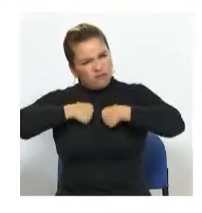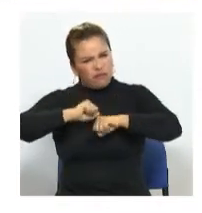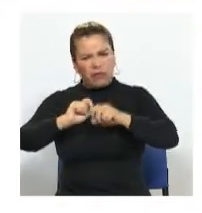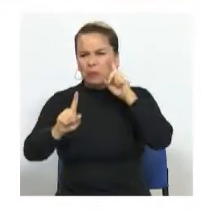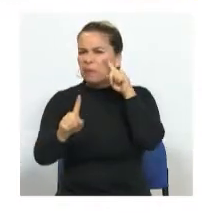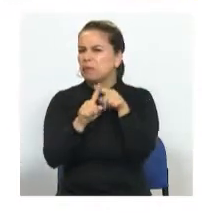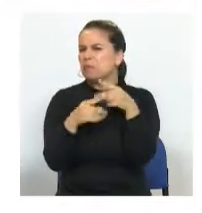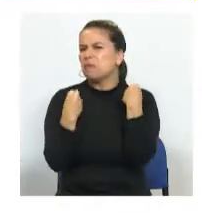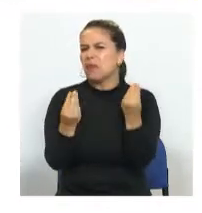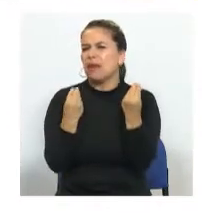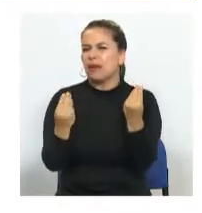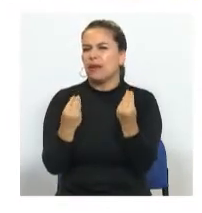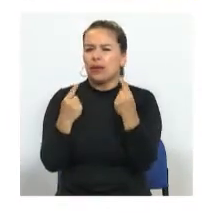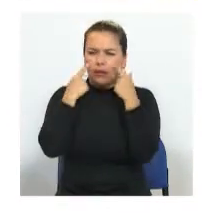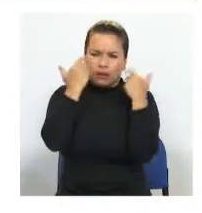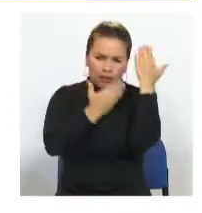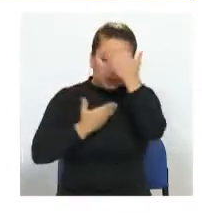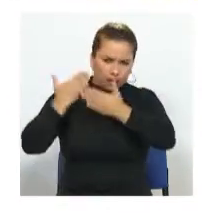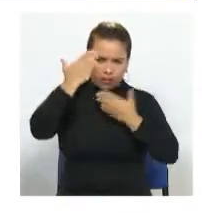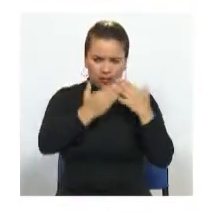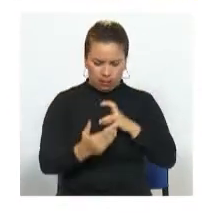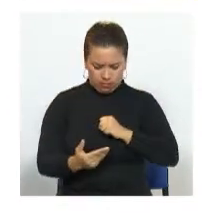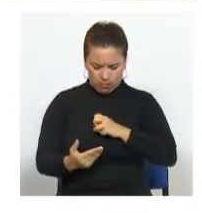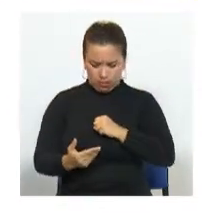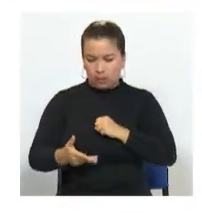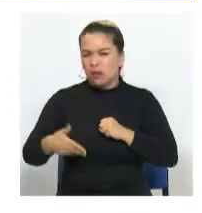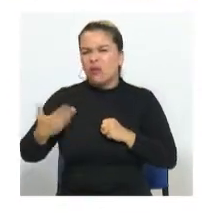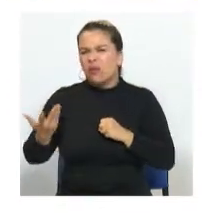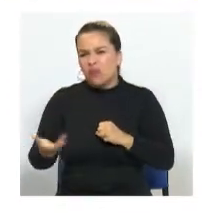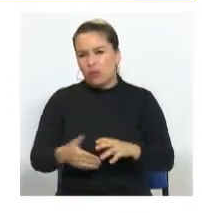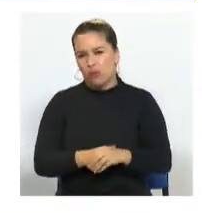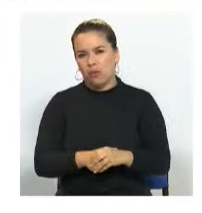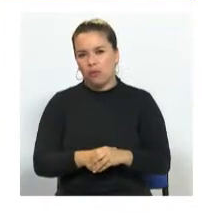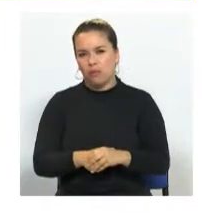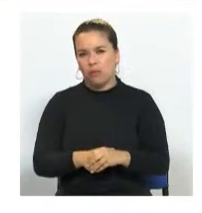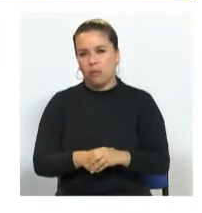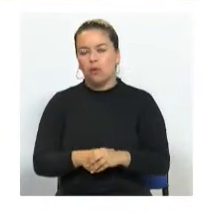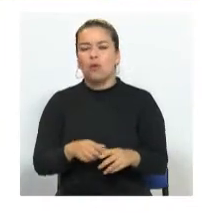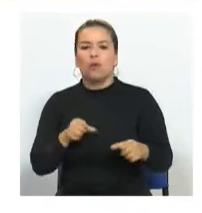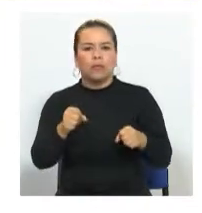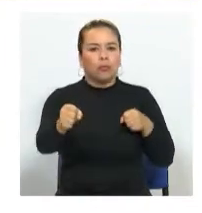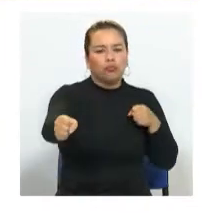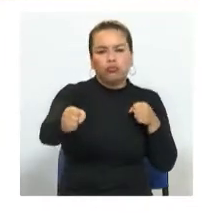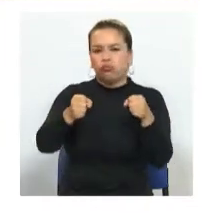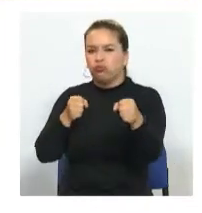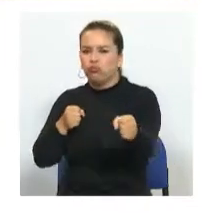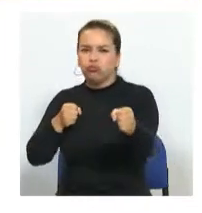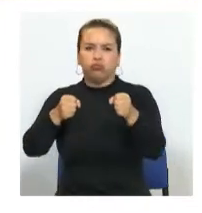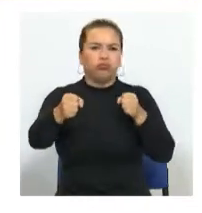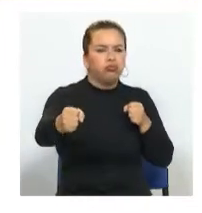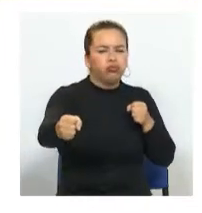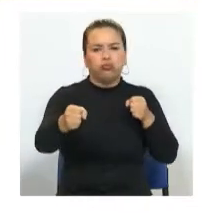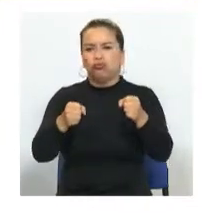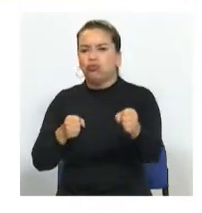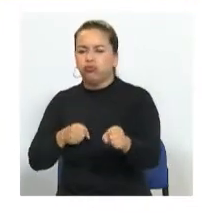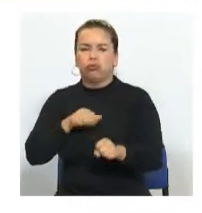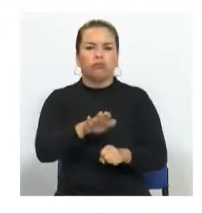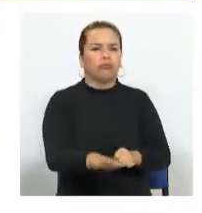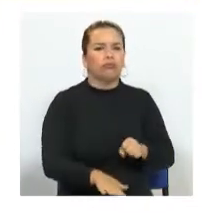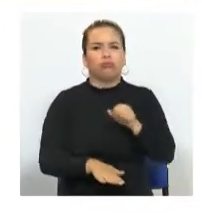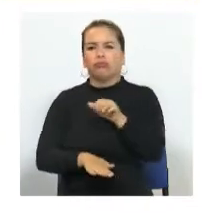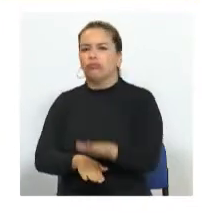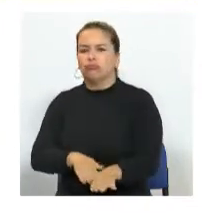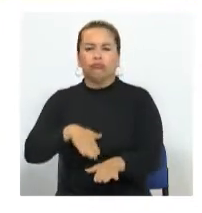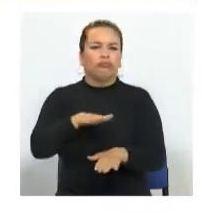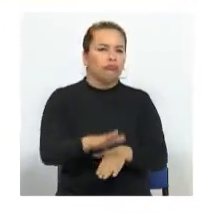de evaluar su condición cardiovascular. Lo hacemos en una caminadora, se denomina una caminadora sin fin. Es lo mismo